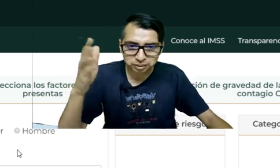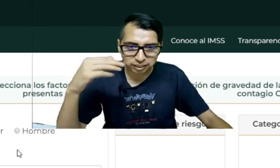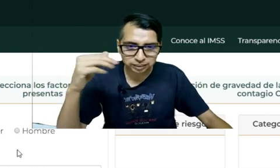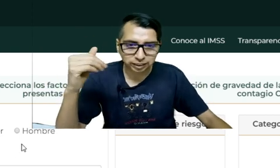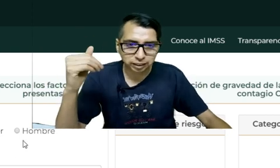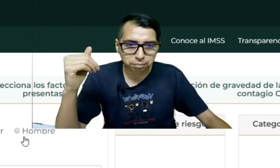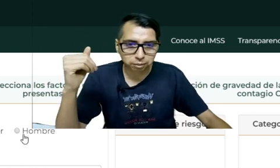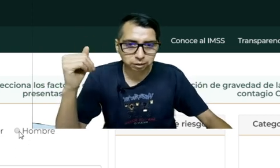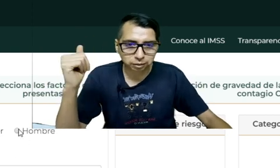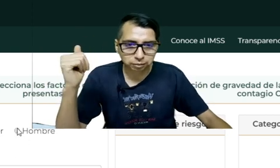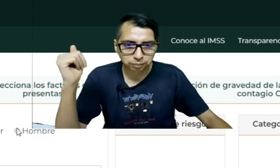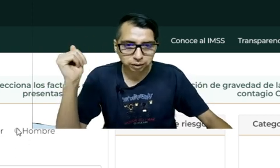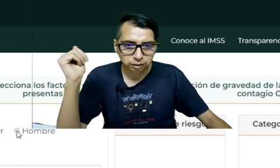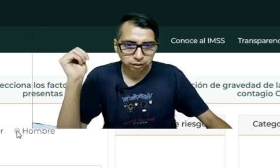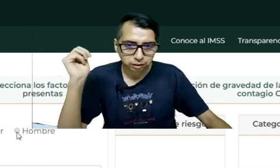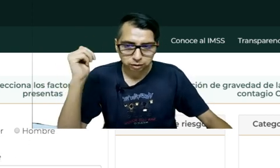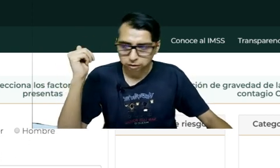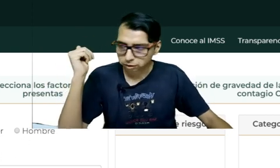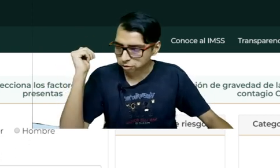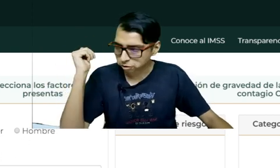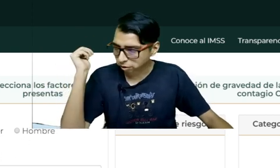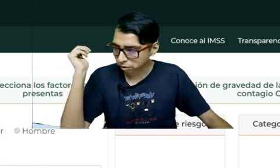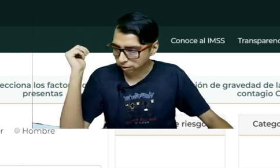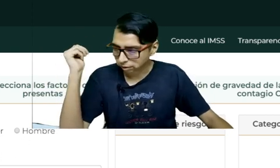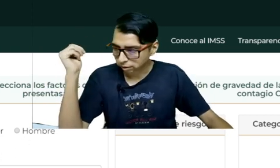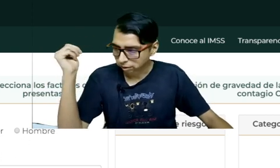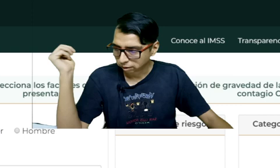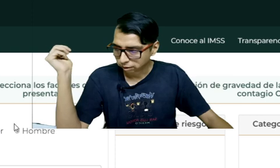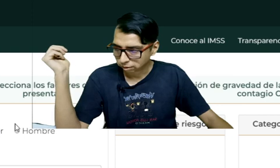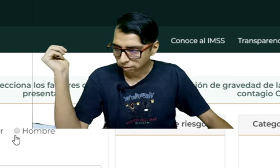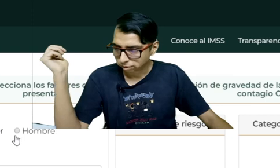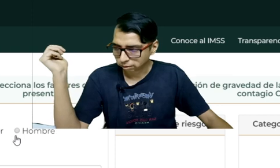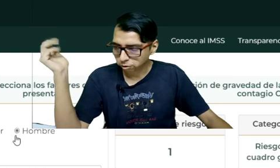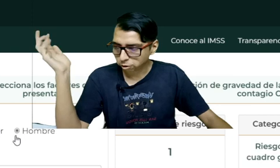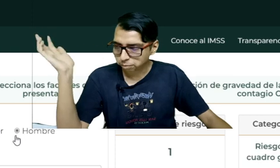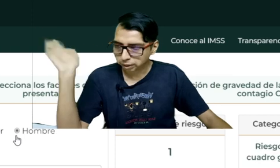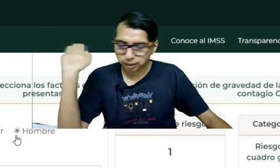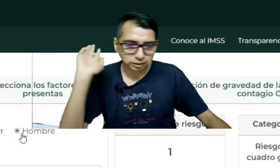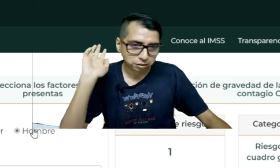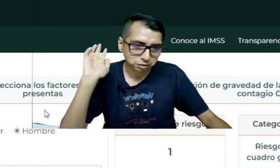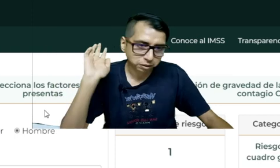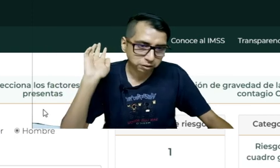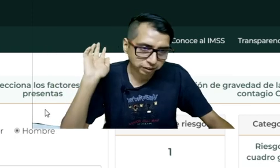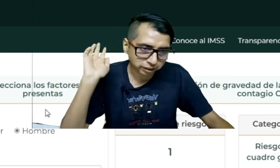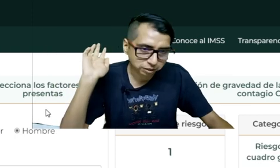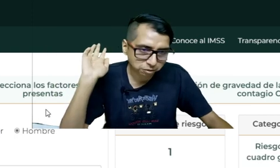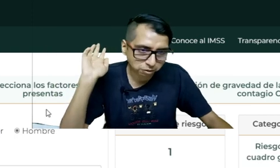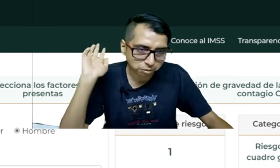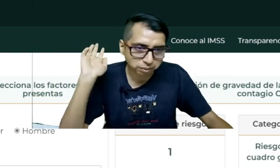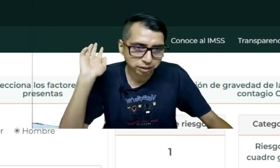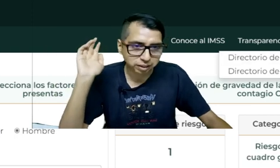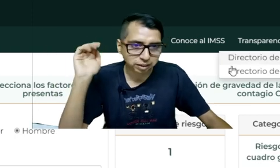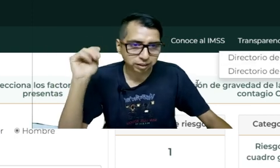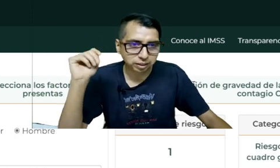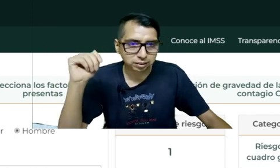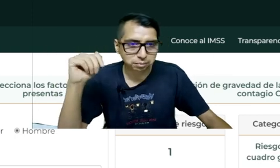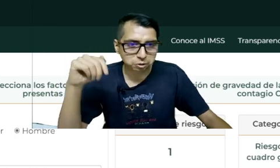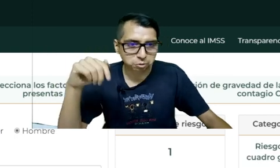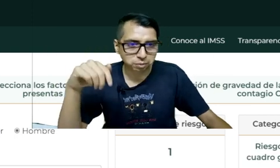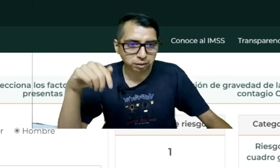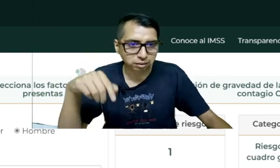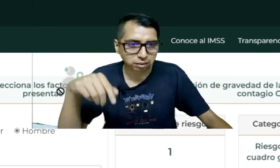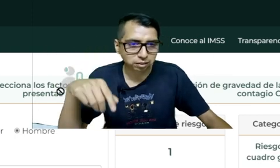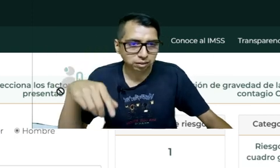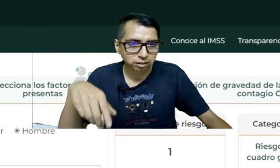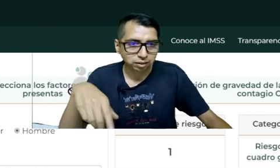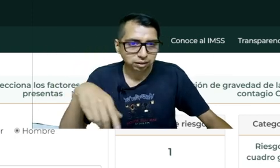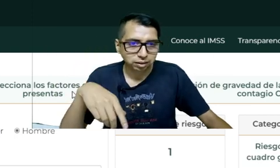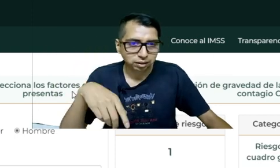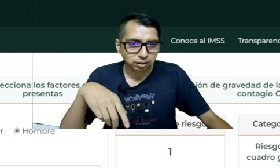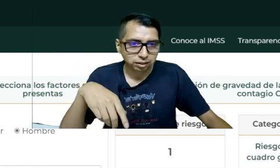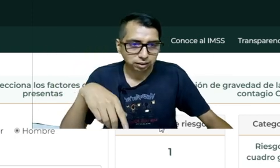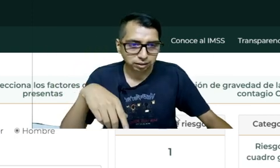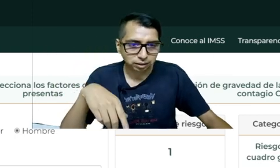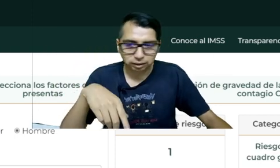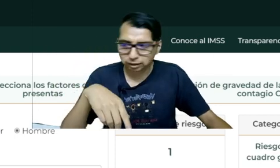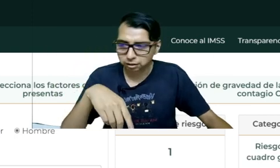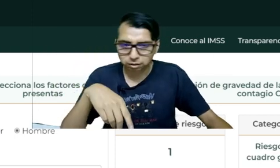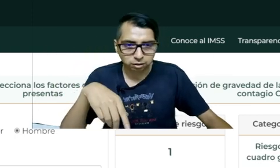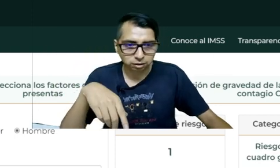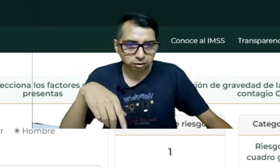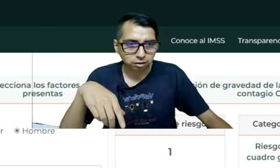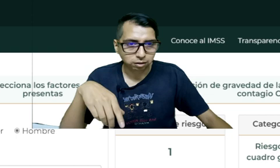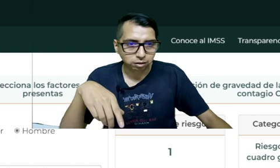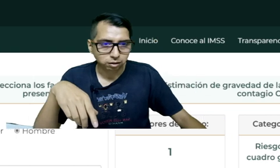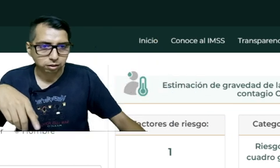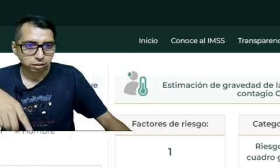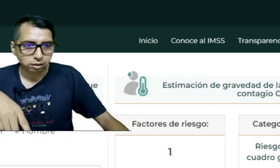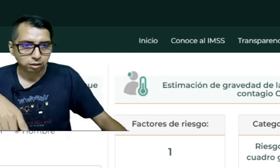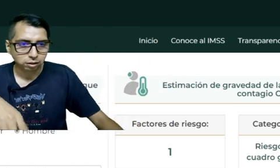vamos a hacer este ejemplo no yo soy un hombre hasta donde yo sé que es un hombre y aquí se va sumando ya